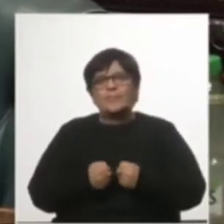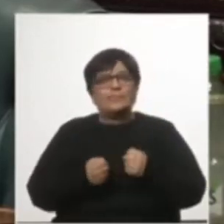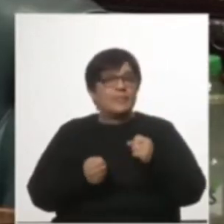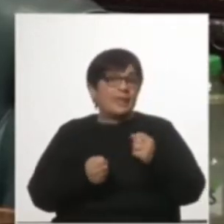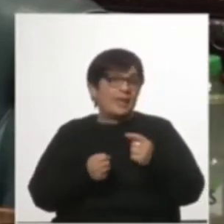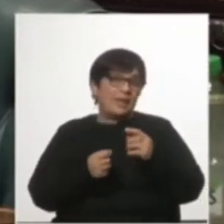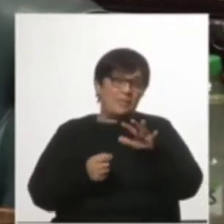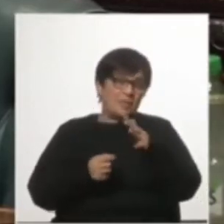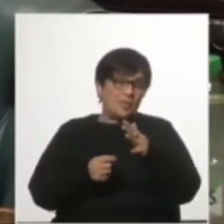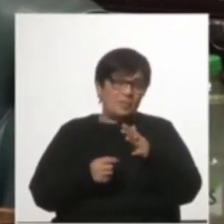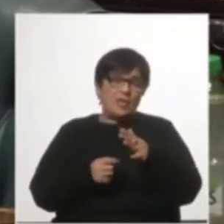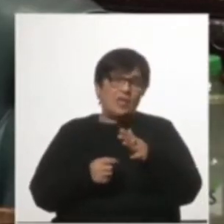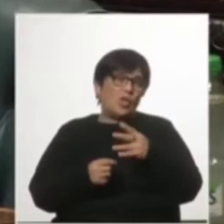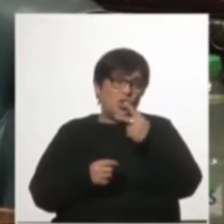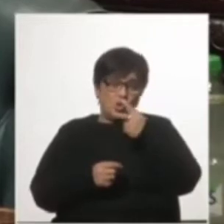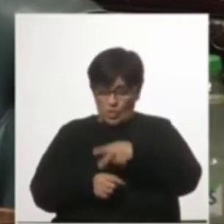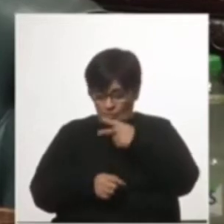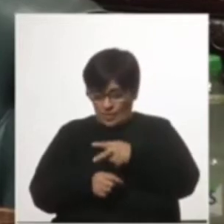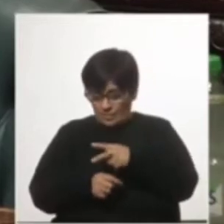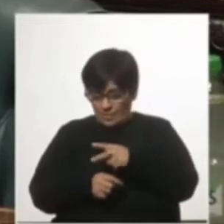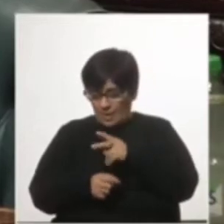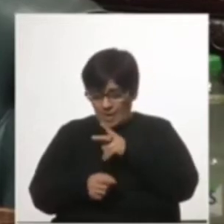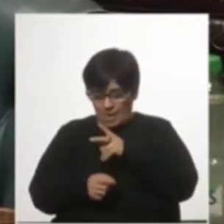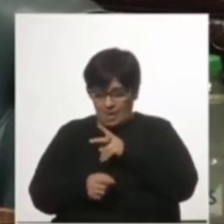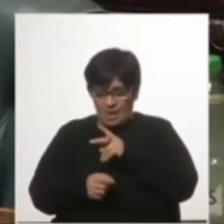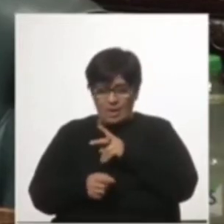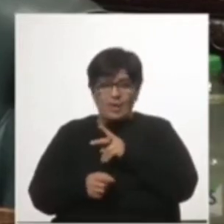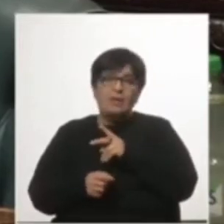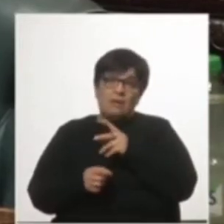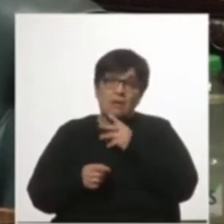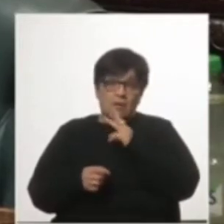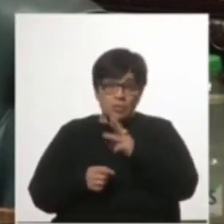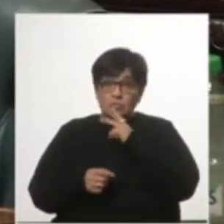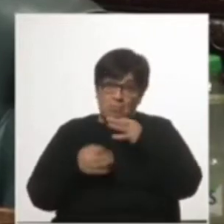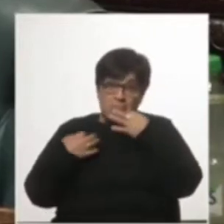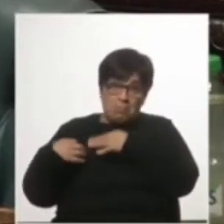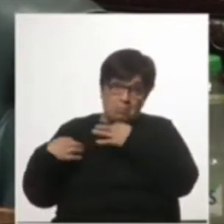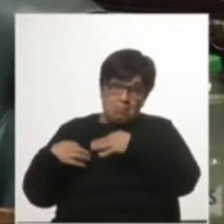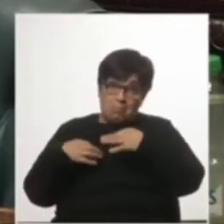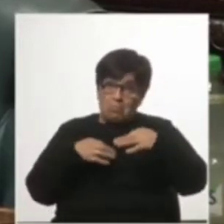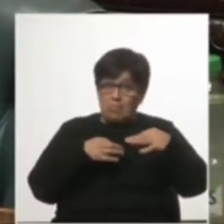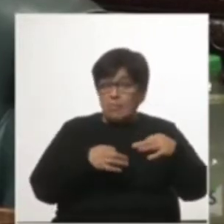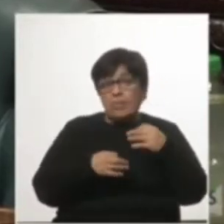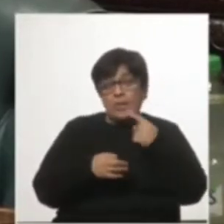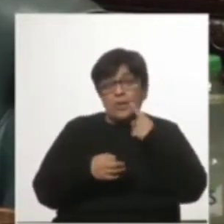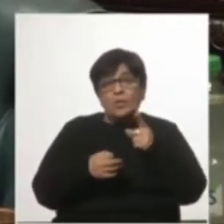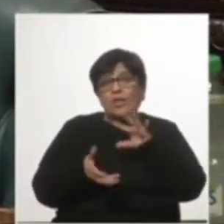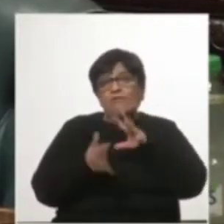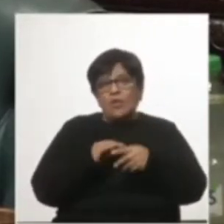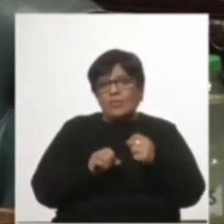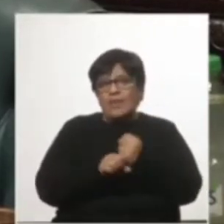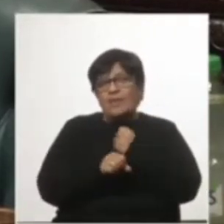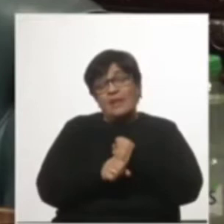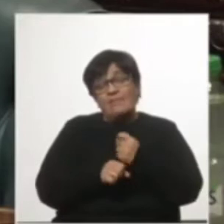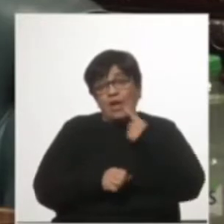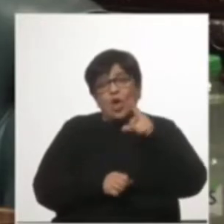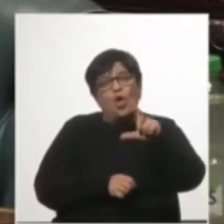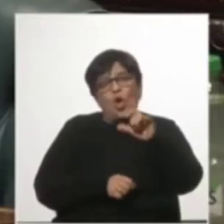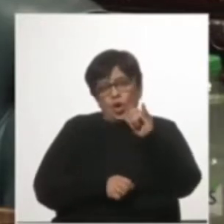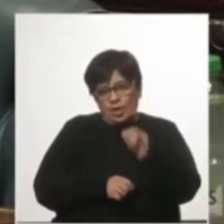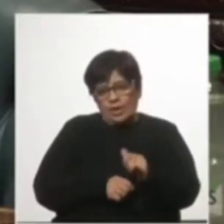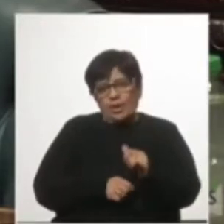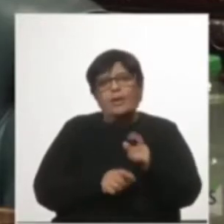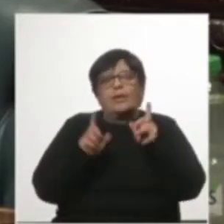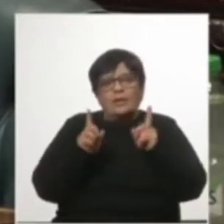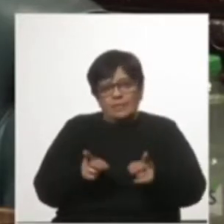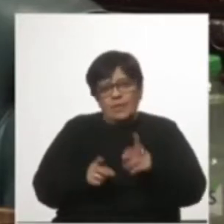mes aproximadamente de noviembre tuvimos buenos resultados, con una estrategia razonable y